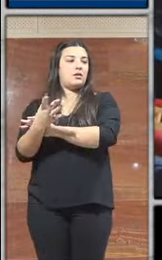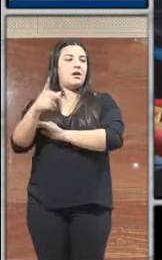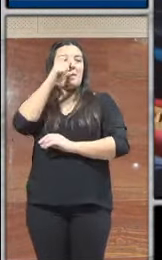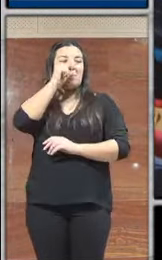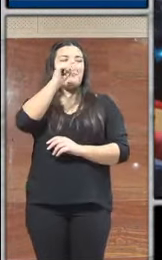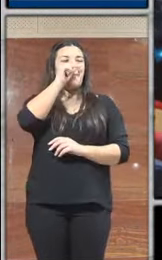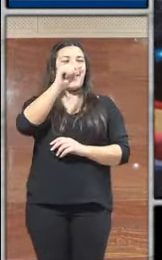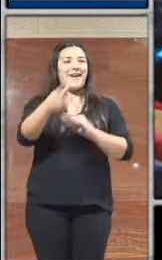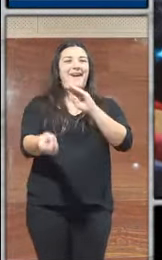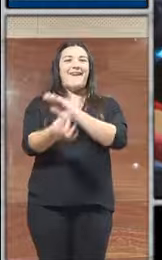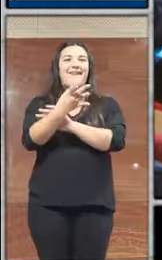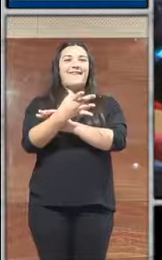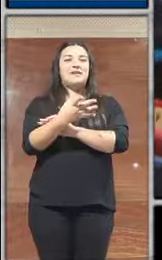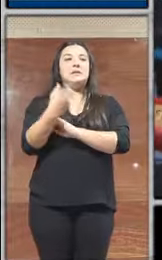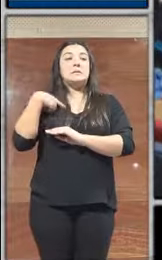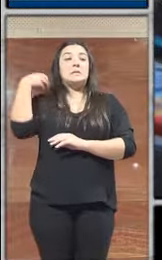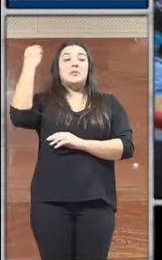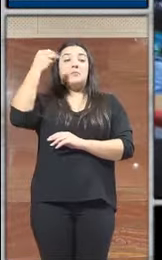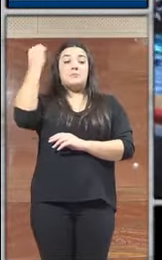y creo que tiene mucho potencial